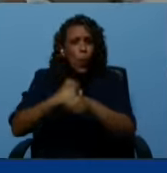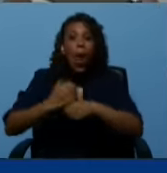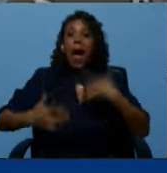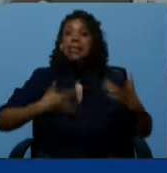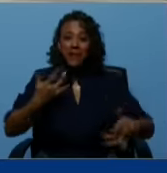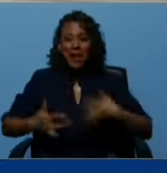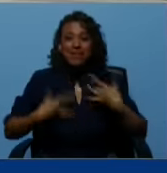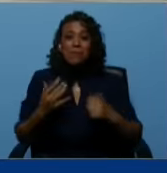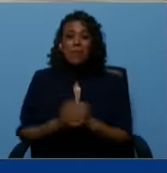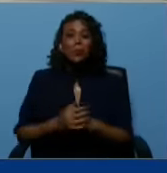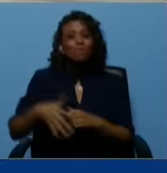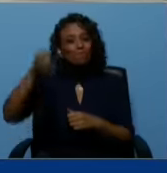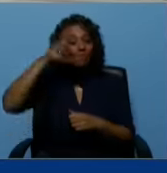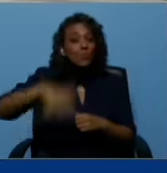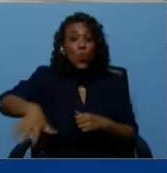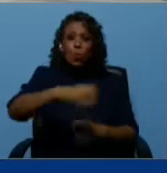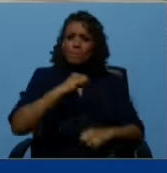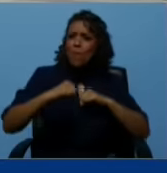actividad.